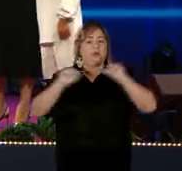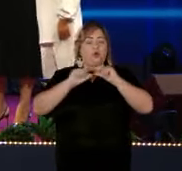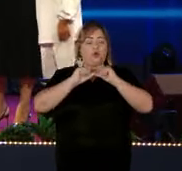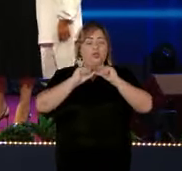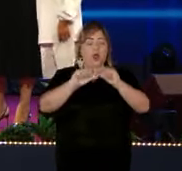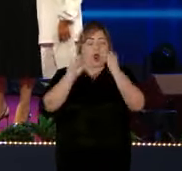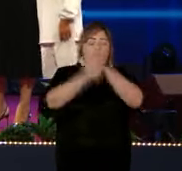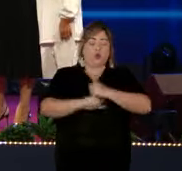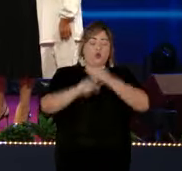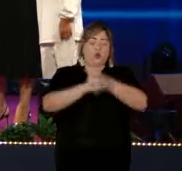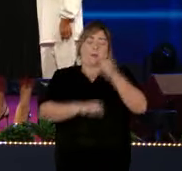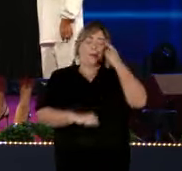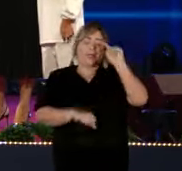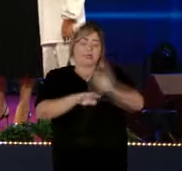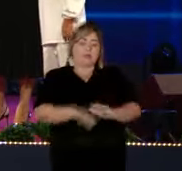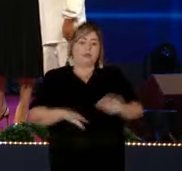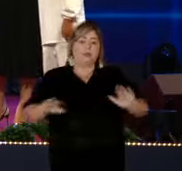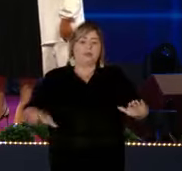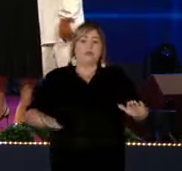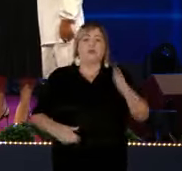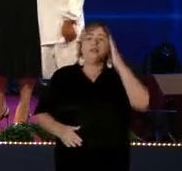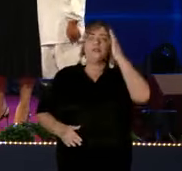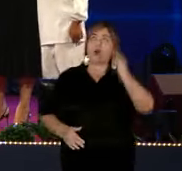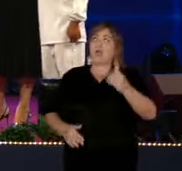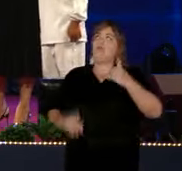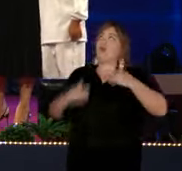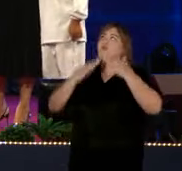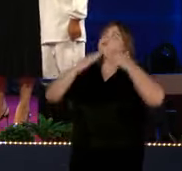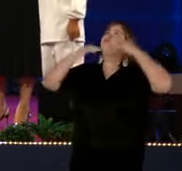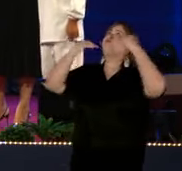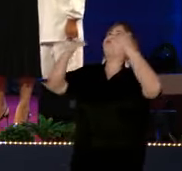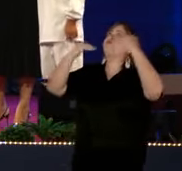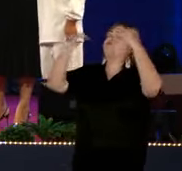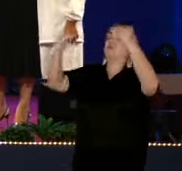Hay agradecidos y hay agradecidos.